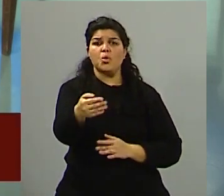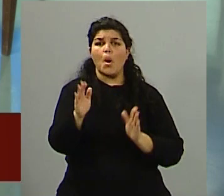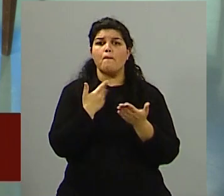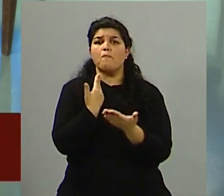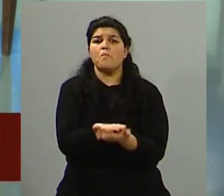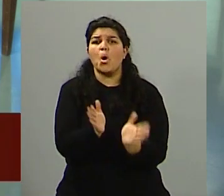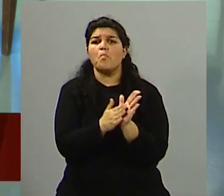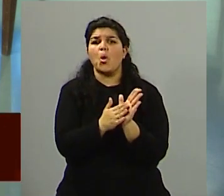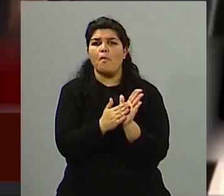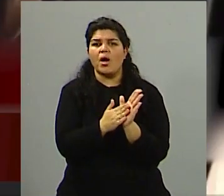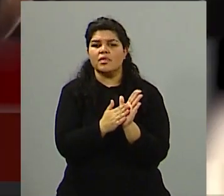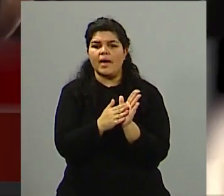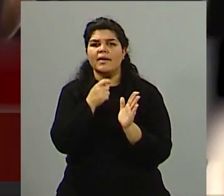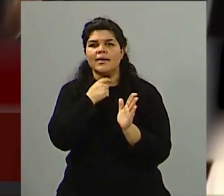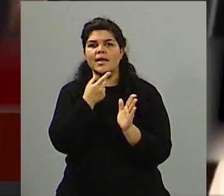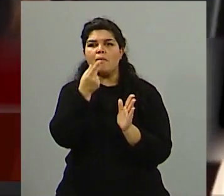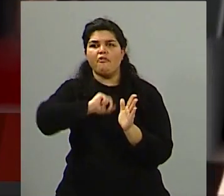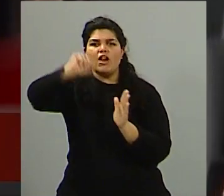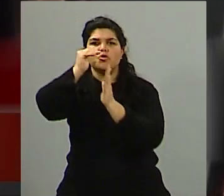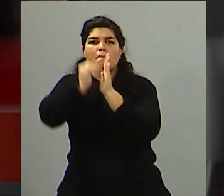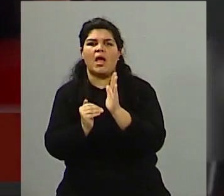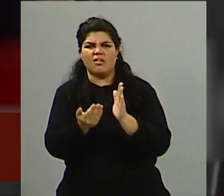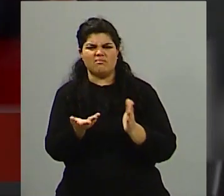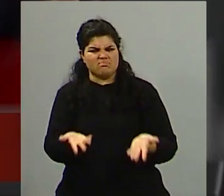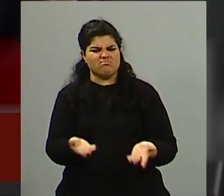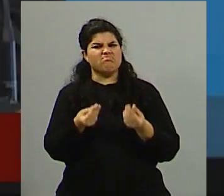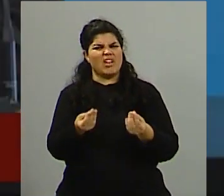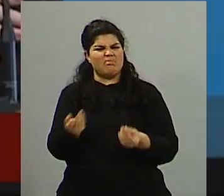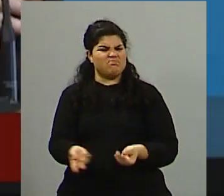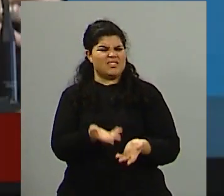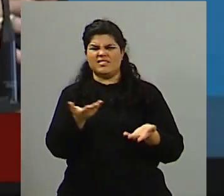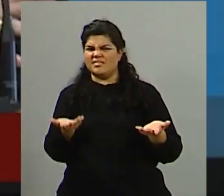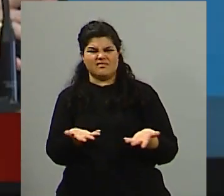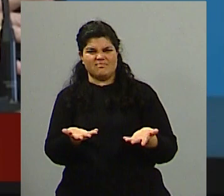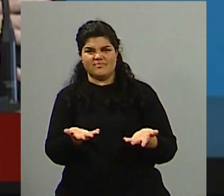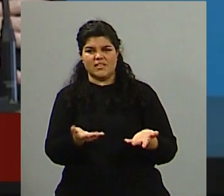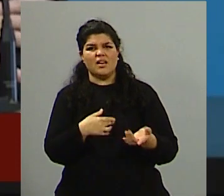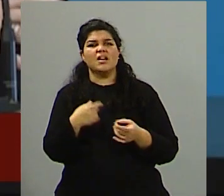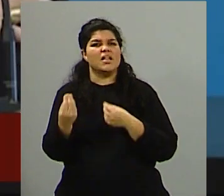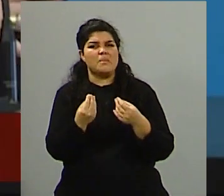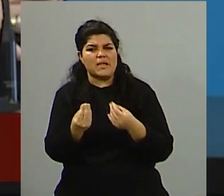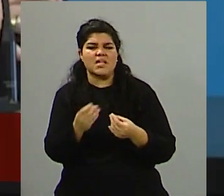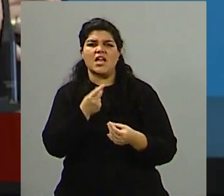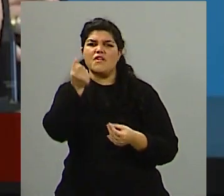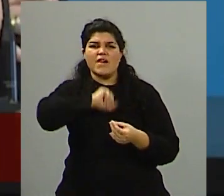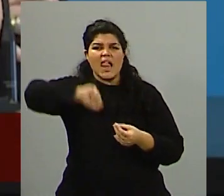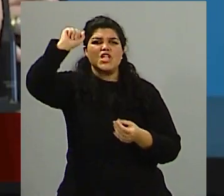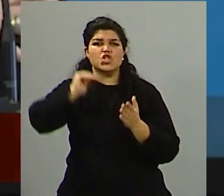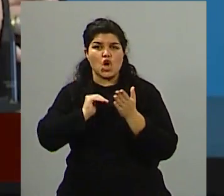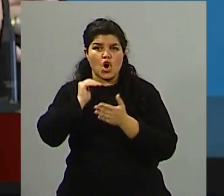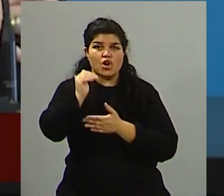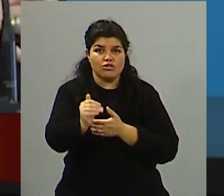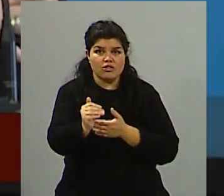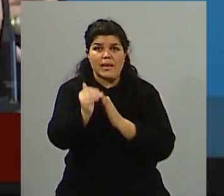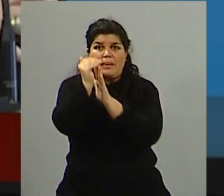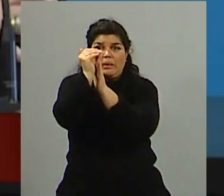una propuesta realmente sólida de cómo se van a solucionar este problema. ¿Sabes por qué? Porque solucionarlo va a ser difícil. Claro. Hay un costo social muy